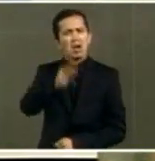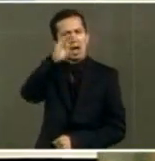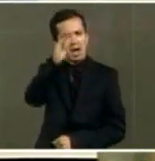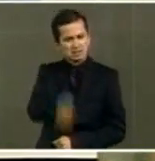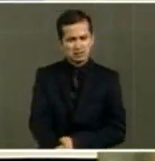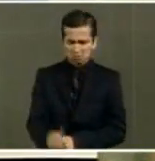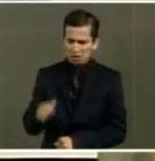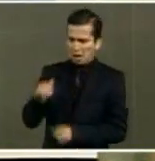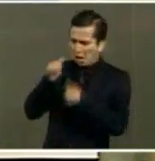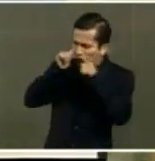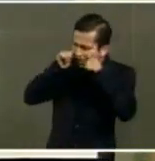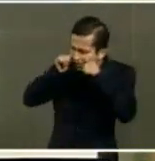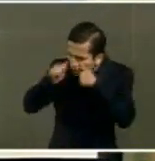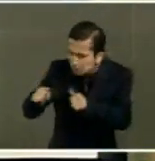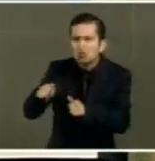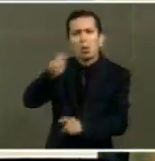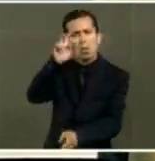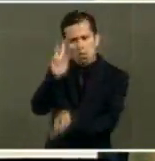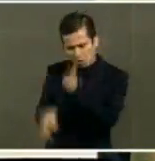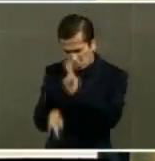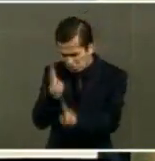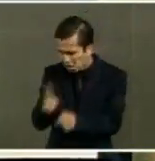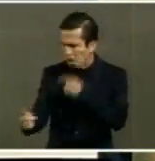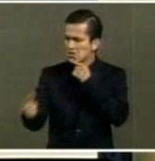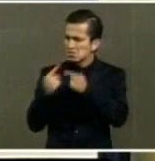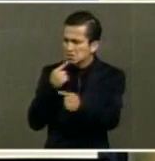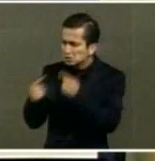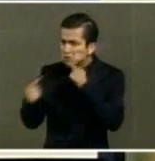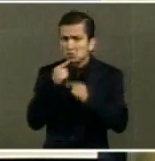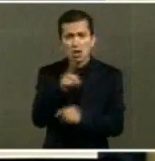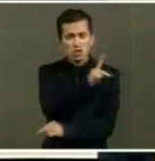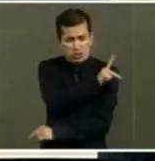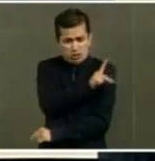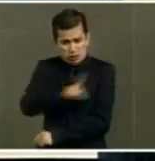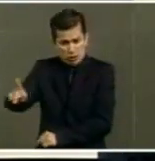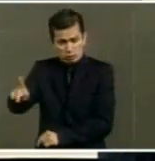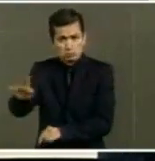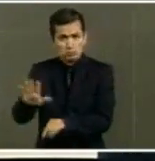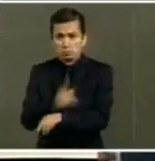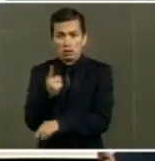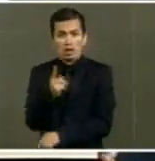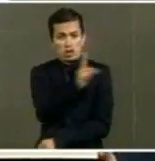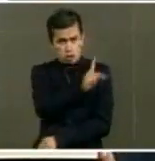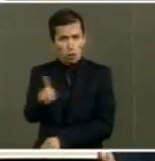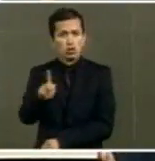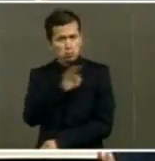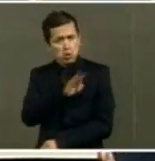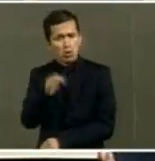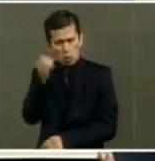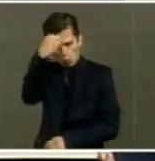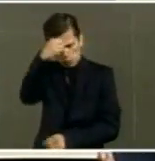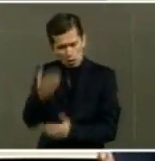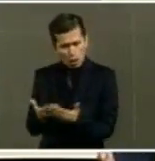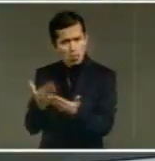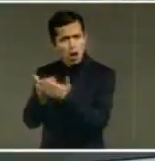y a dialogar con todas las voces, porque todo mundo tiene algo que aportar para resolver este